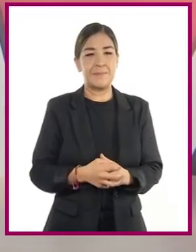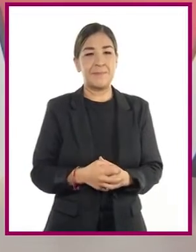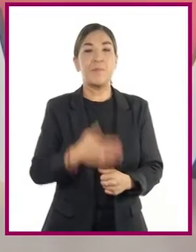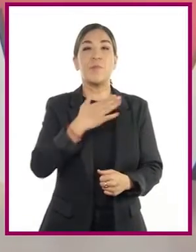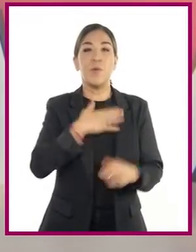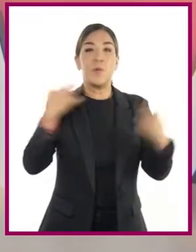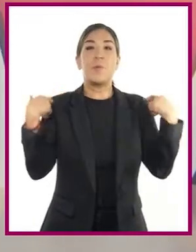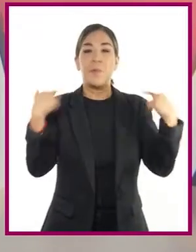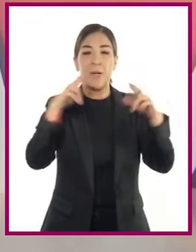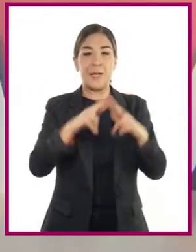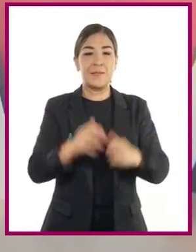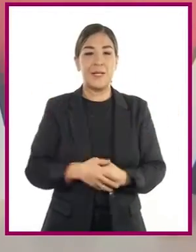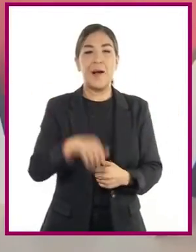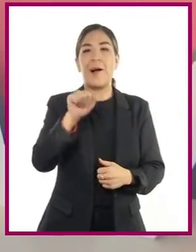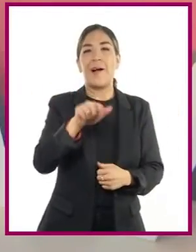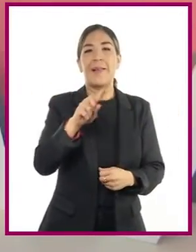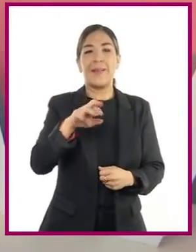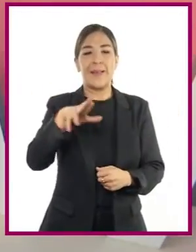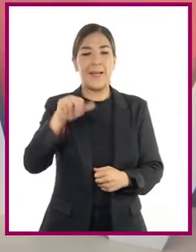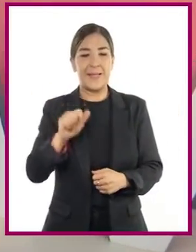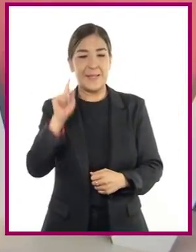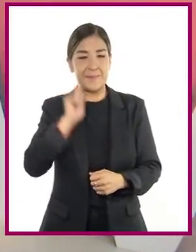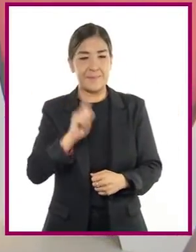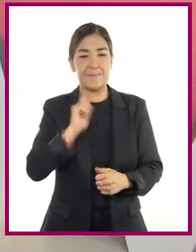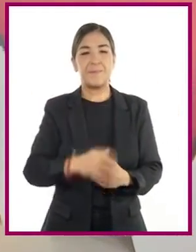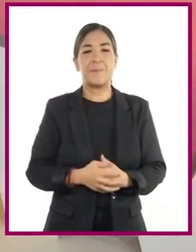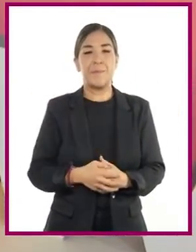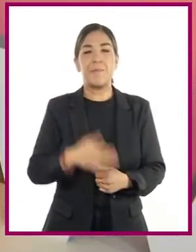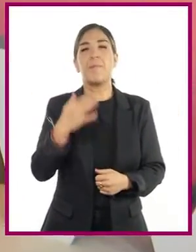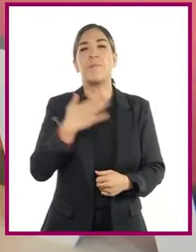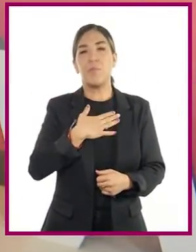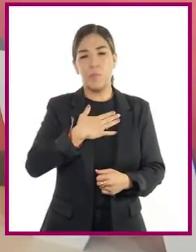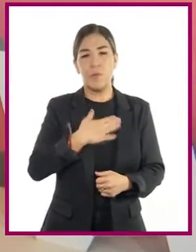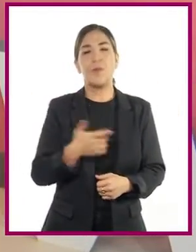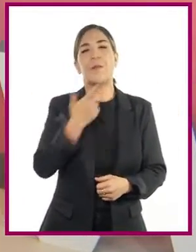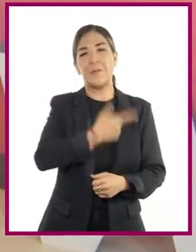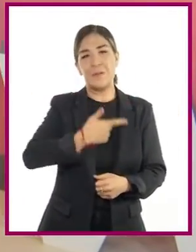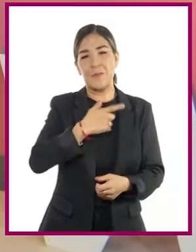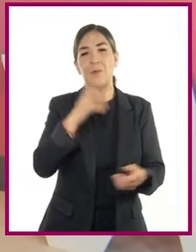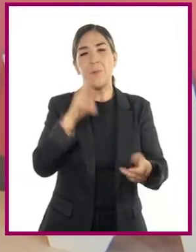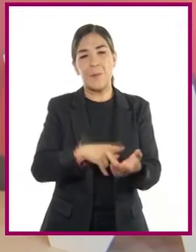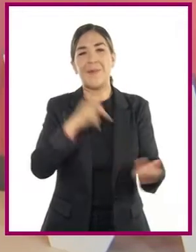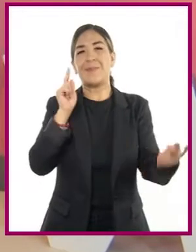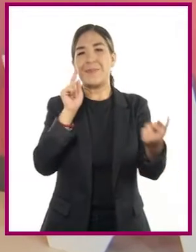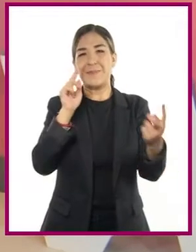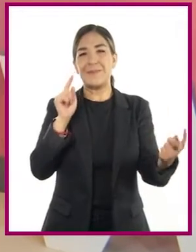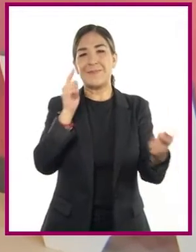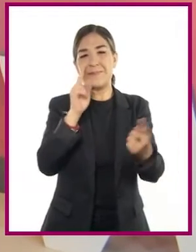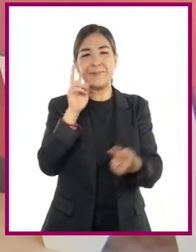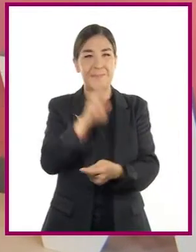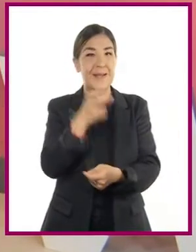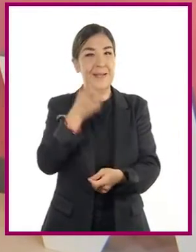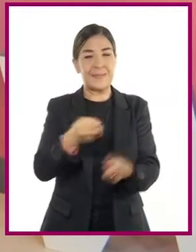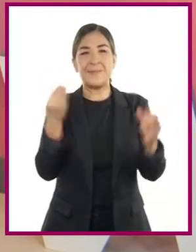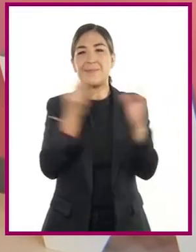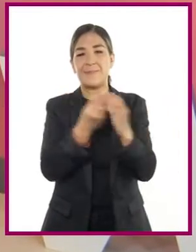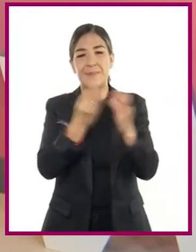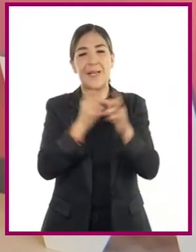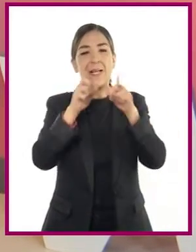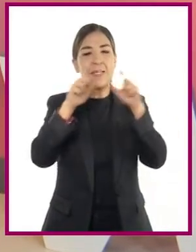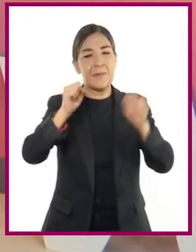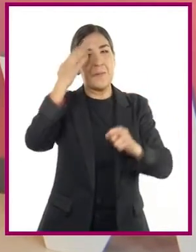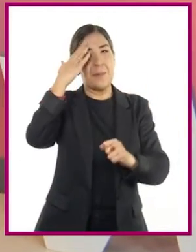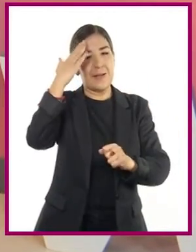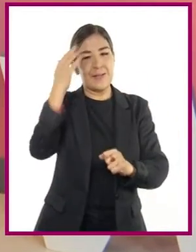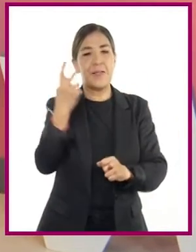Soy la profesora Adriana Orozco Sánchez y efectivamente es un gusto encontrarnos por aquí en una sesión más de Lengua Materna